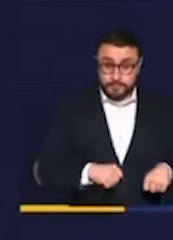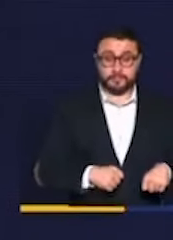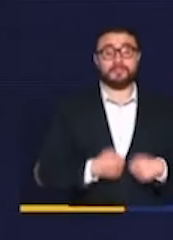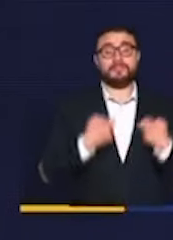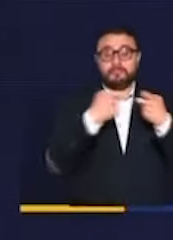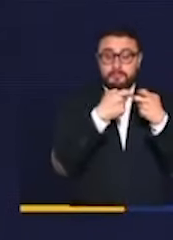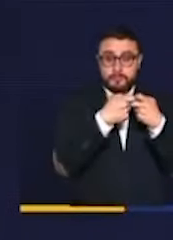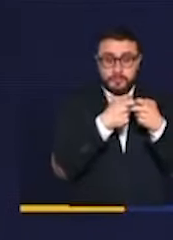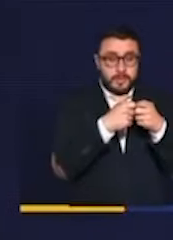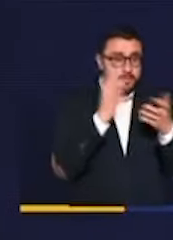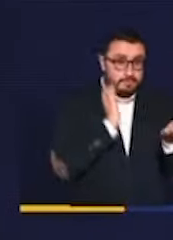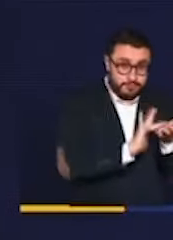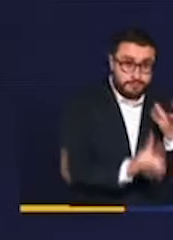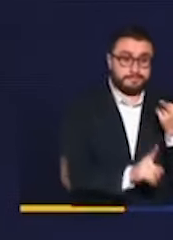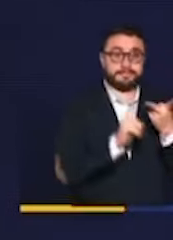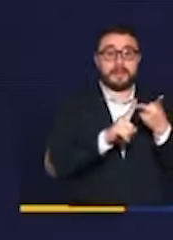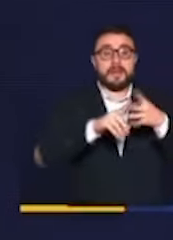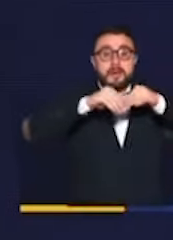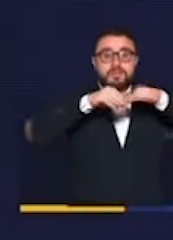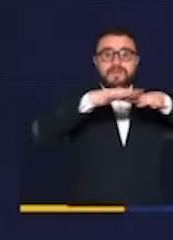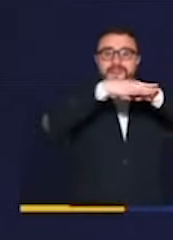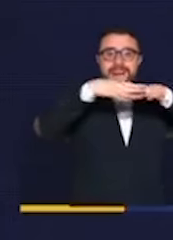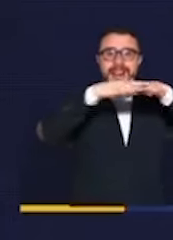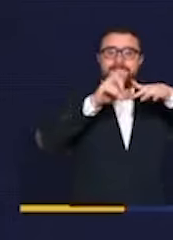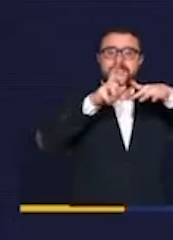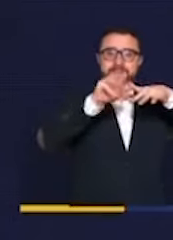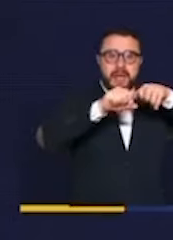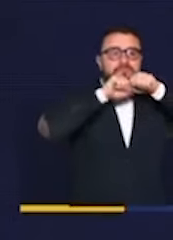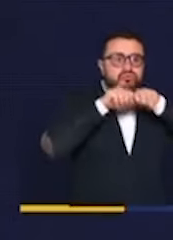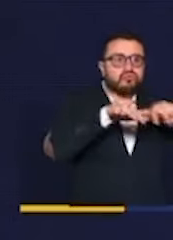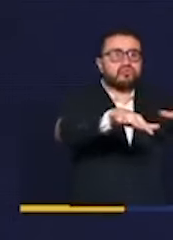energía, tenemos las troncales de fibra óptica y solo nos faltan